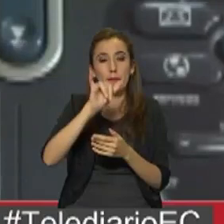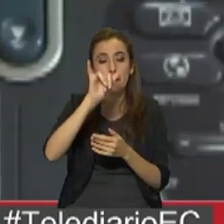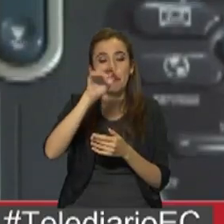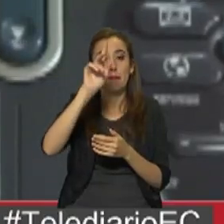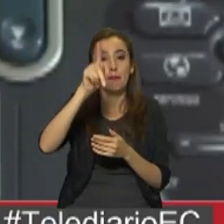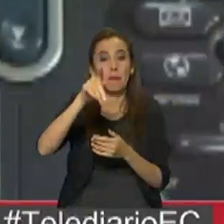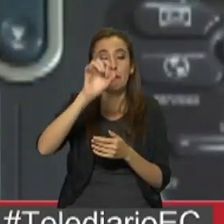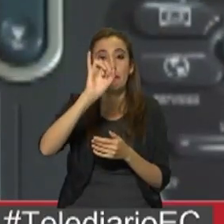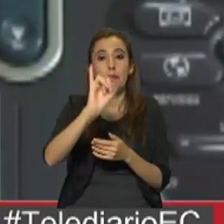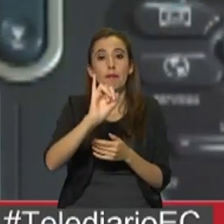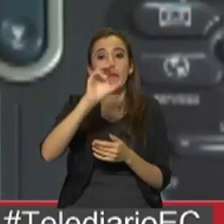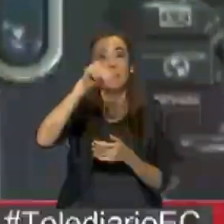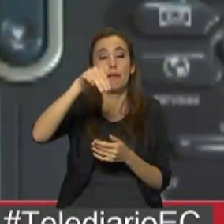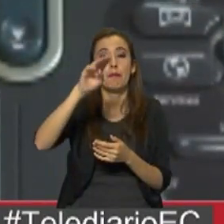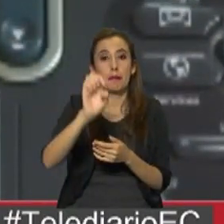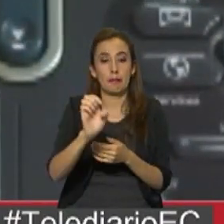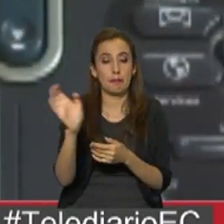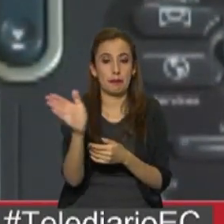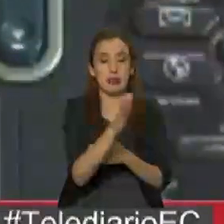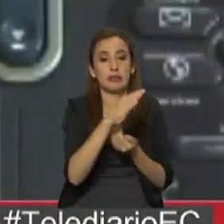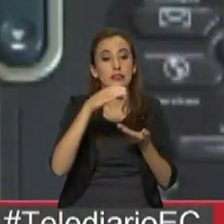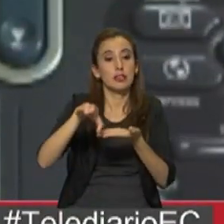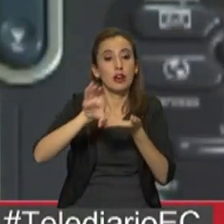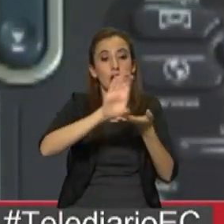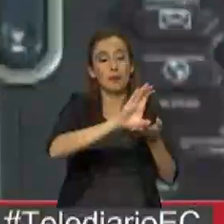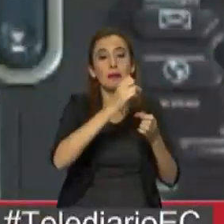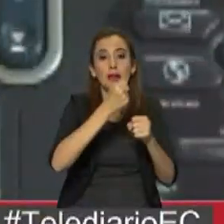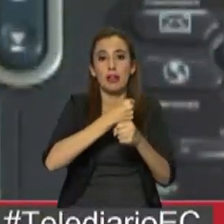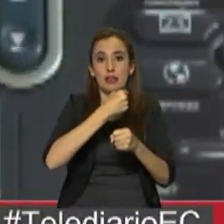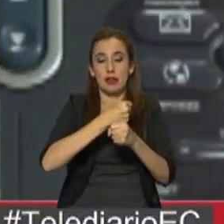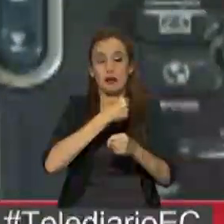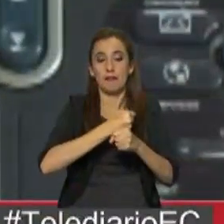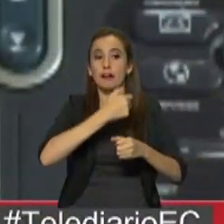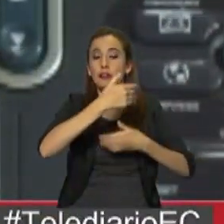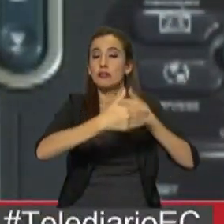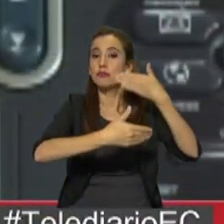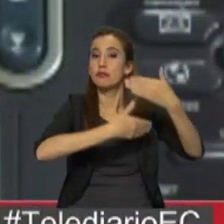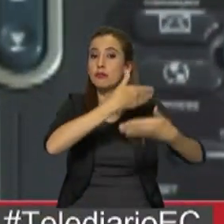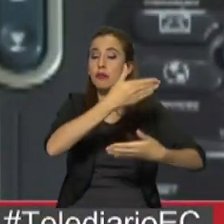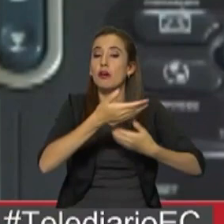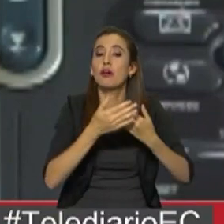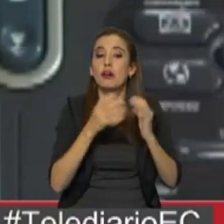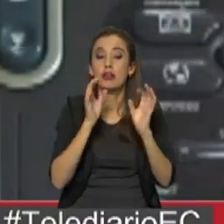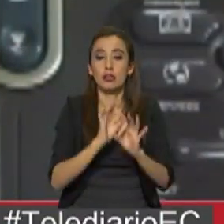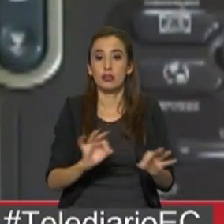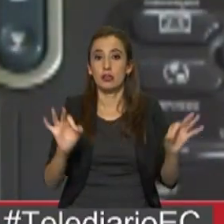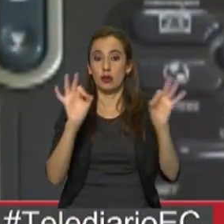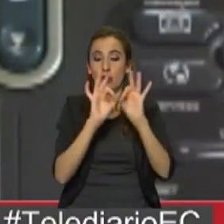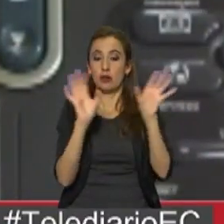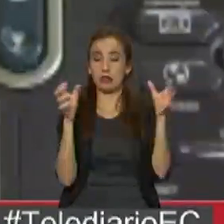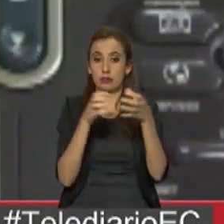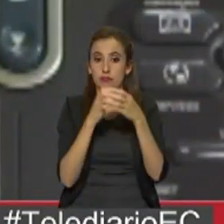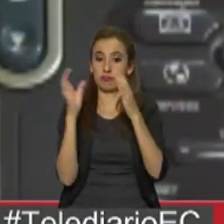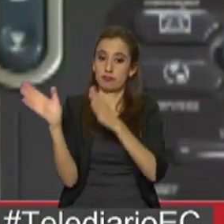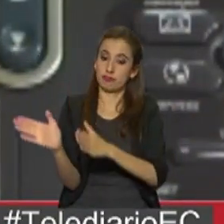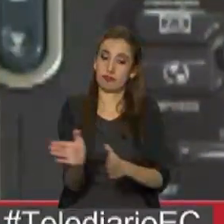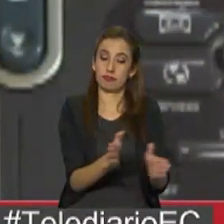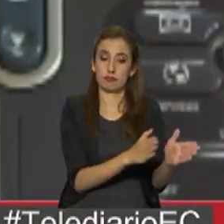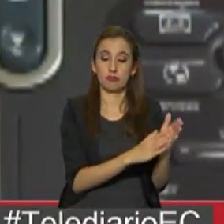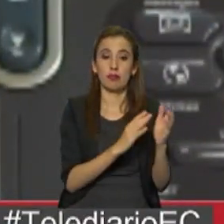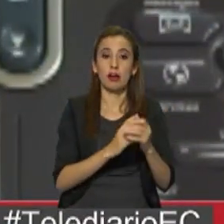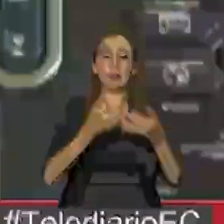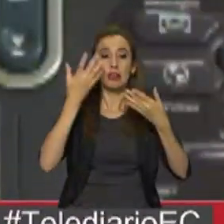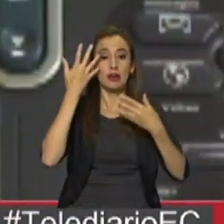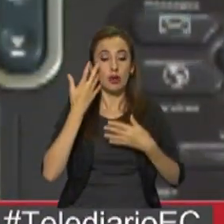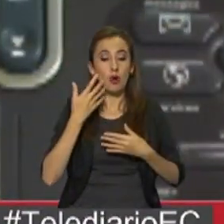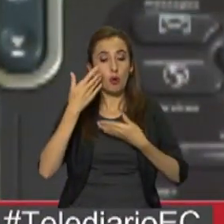crédito de capital de trabajo en el cual los patronos en este caso las empresas van a poder incluso hasta ponerse al día